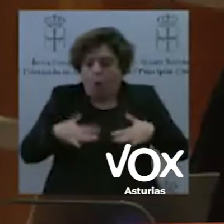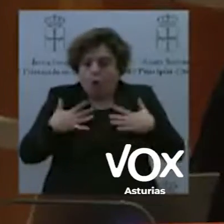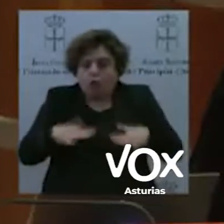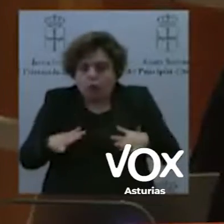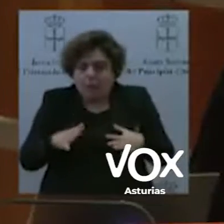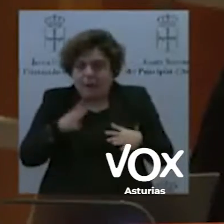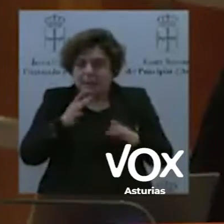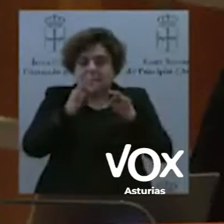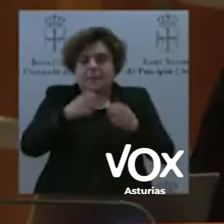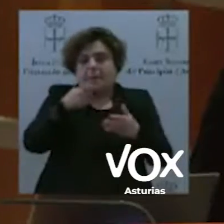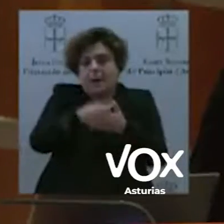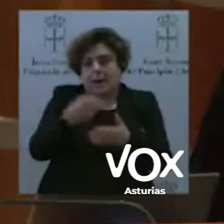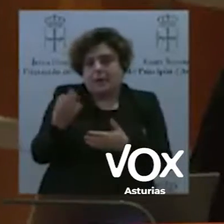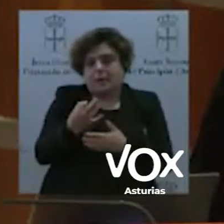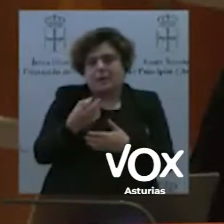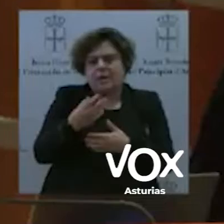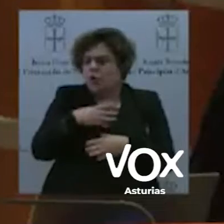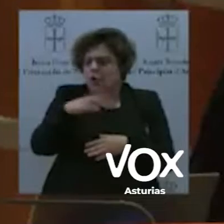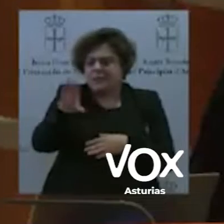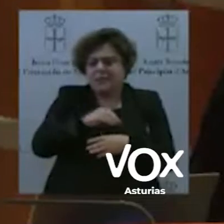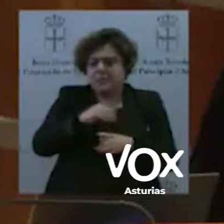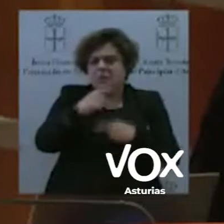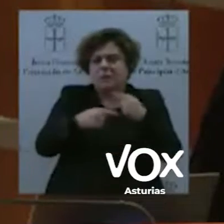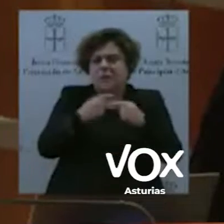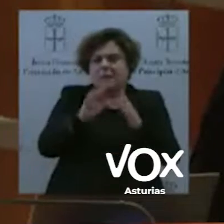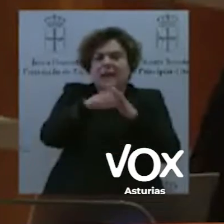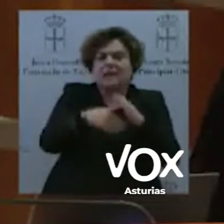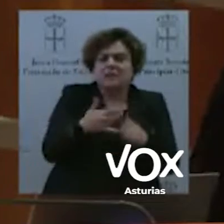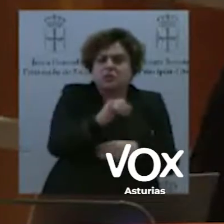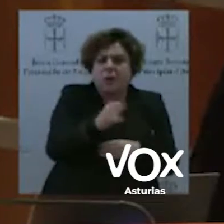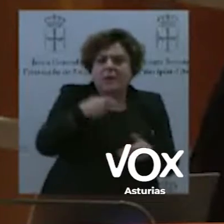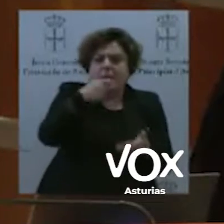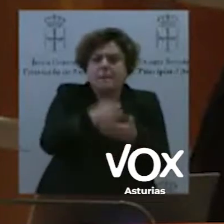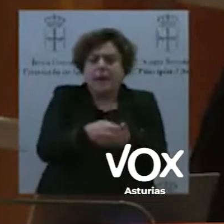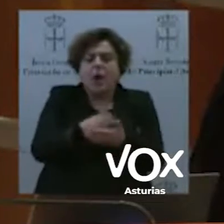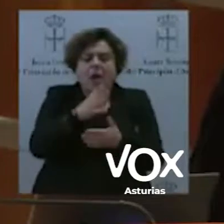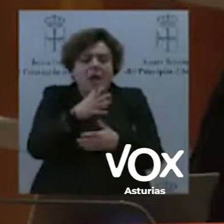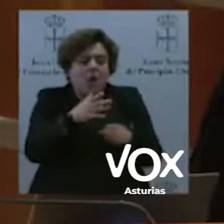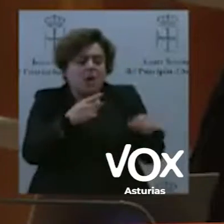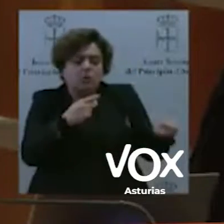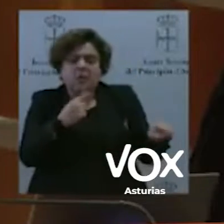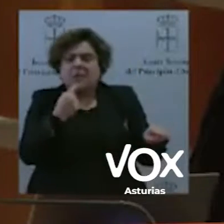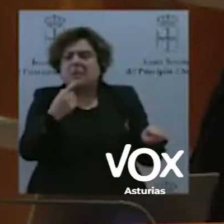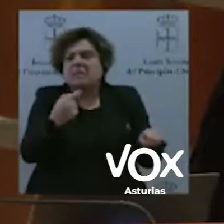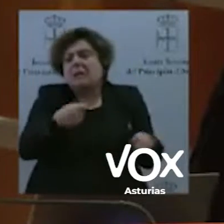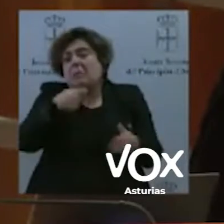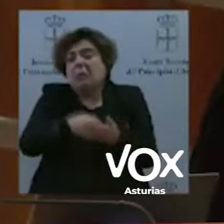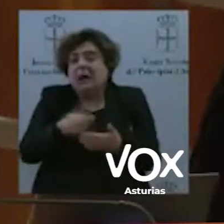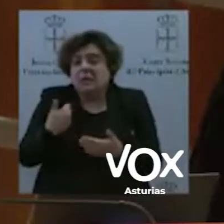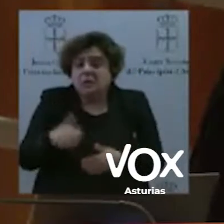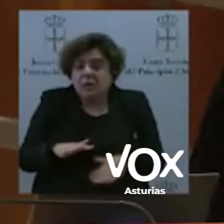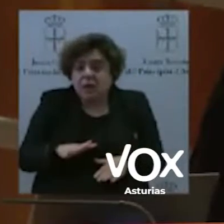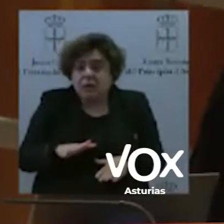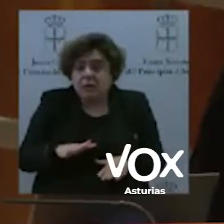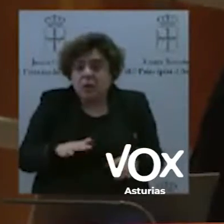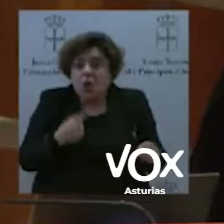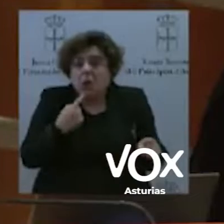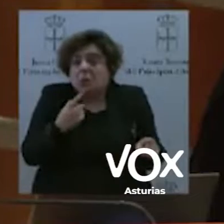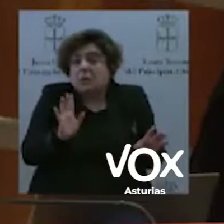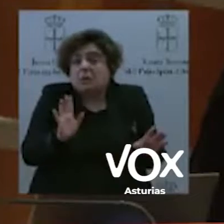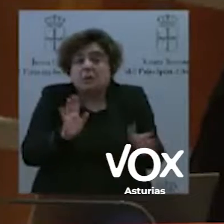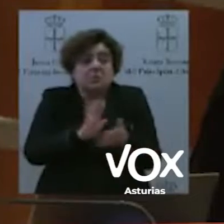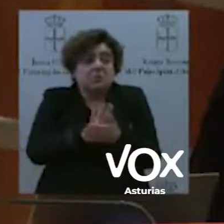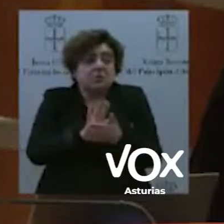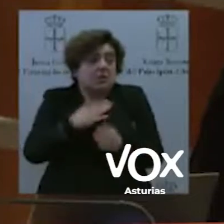esos retrasos y que ahora nos esté diciendo usted que ya está, y bueno, pues lo dice con toda satisfacción. Pues no creo que